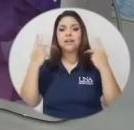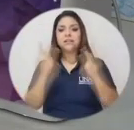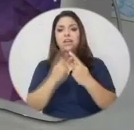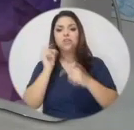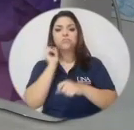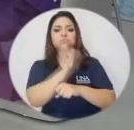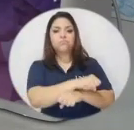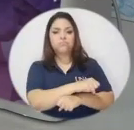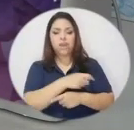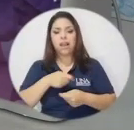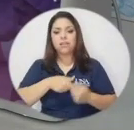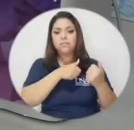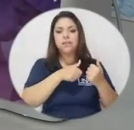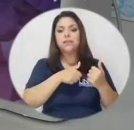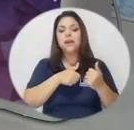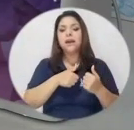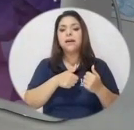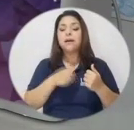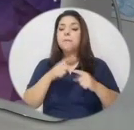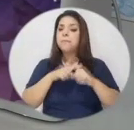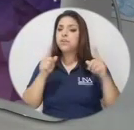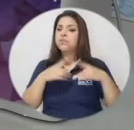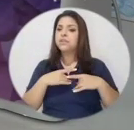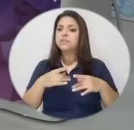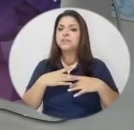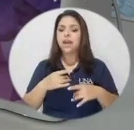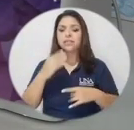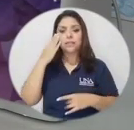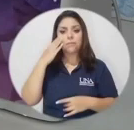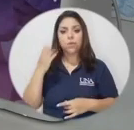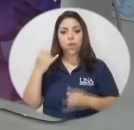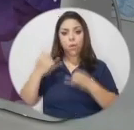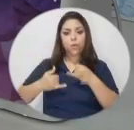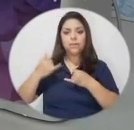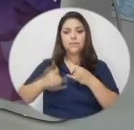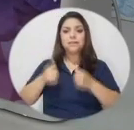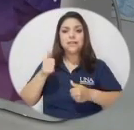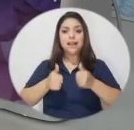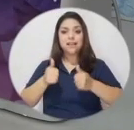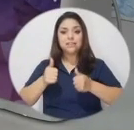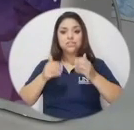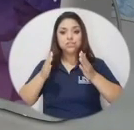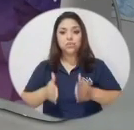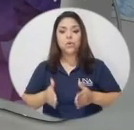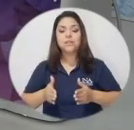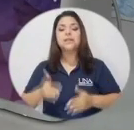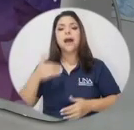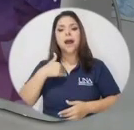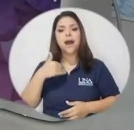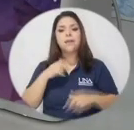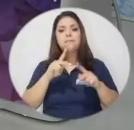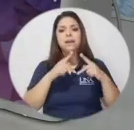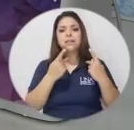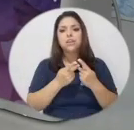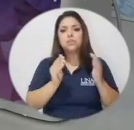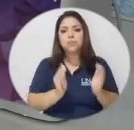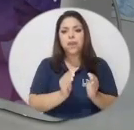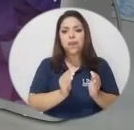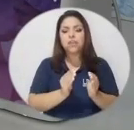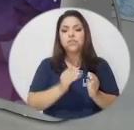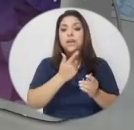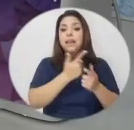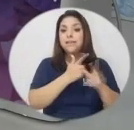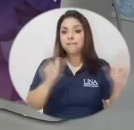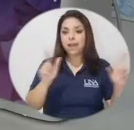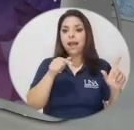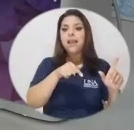muy interesante que en las últimas elecciones hemos tenido dos partidos pequeños que han tenido una buena cantidad de votación, que son el Partido Liberal,